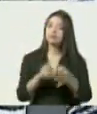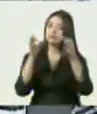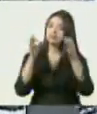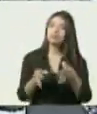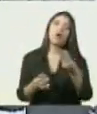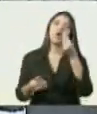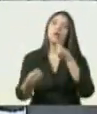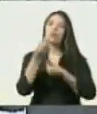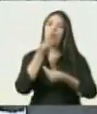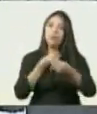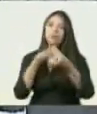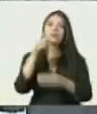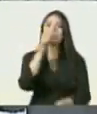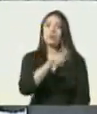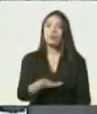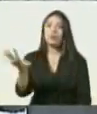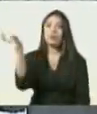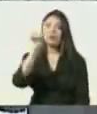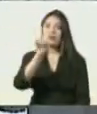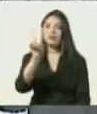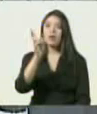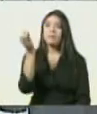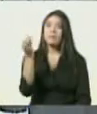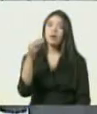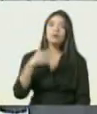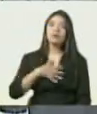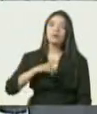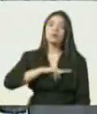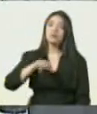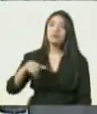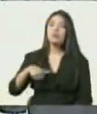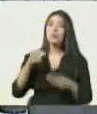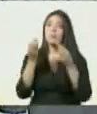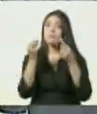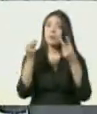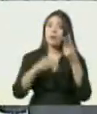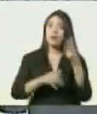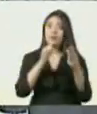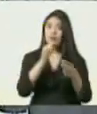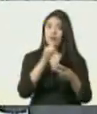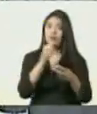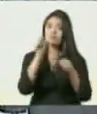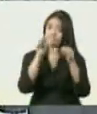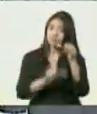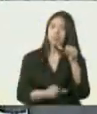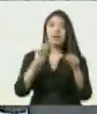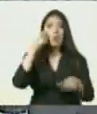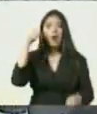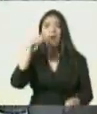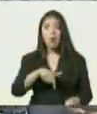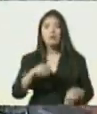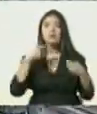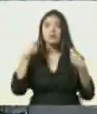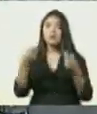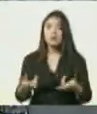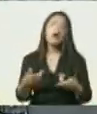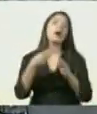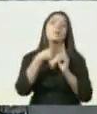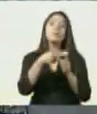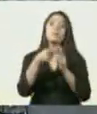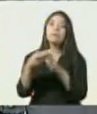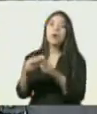los alimentos para la población venezolana. Además, nosotros estas informaciones las seguiremos ampliando. Recordemos que hoy se hizo entrega de